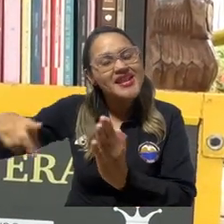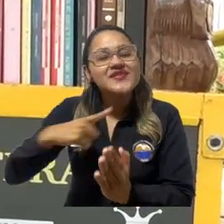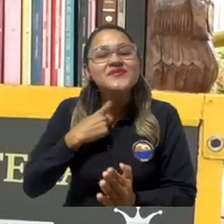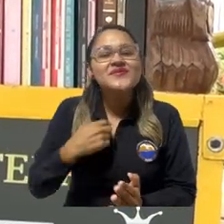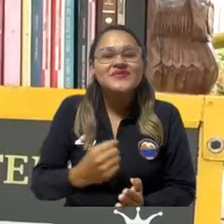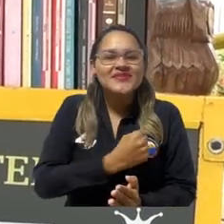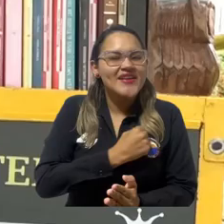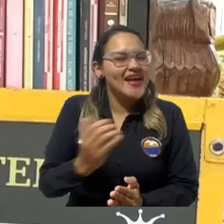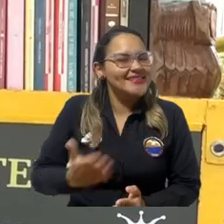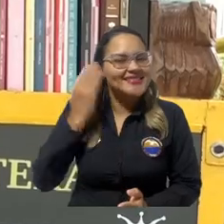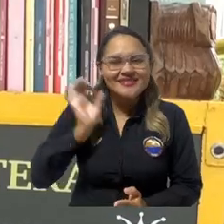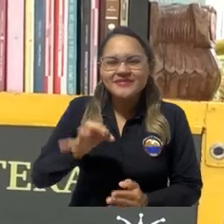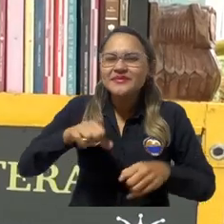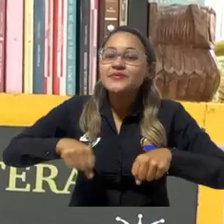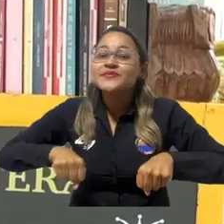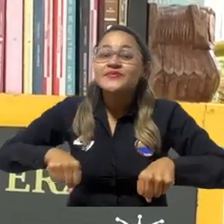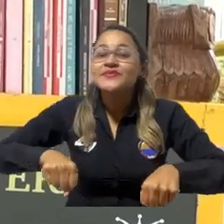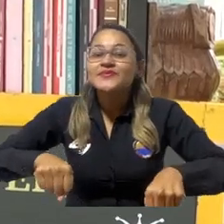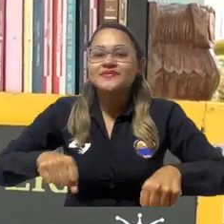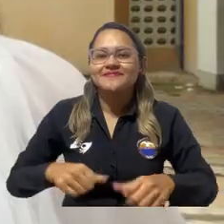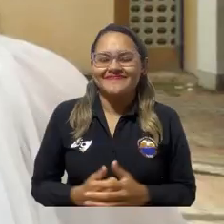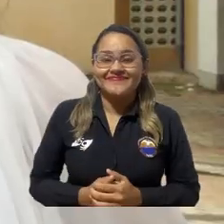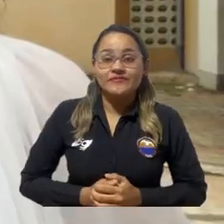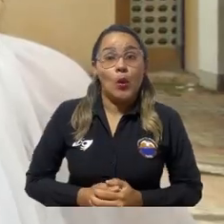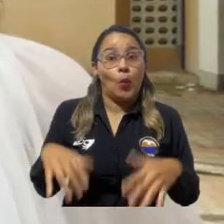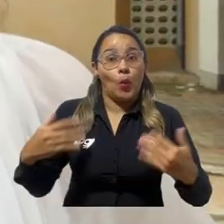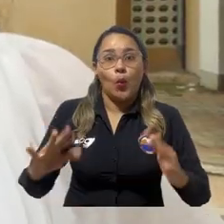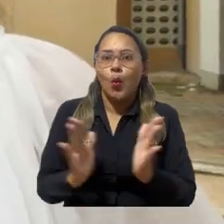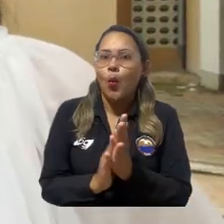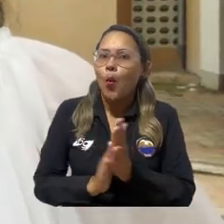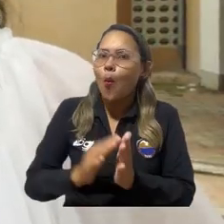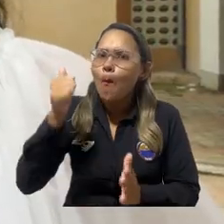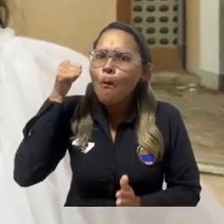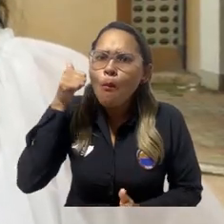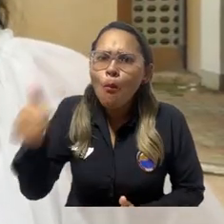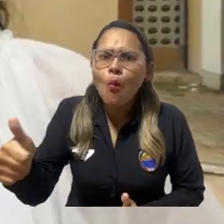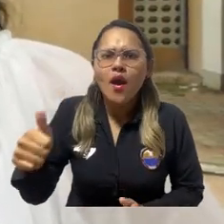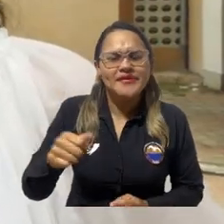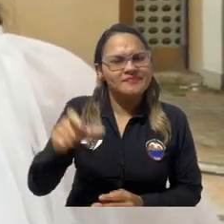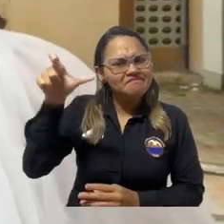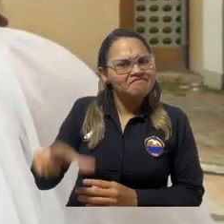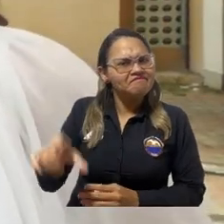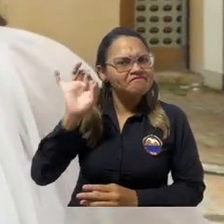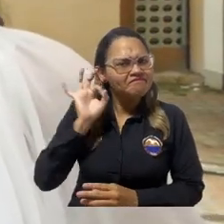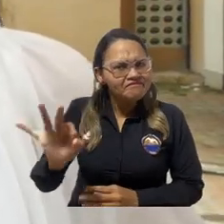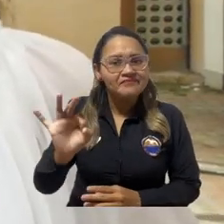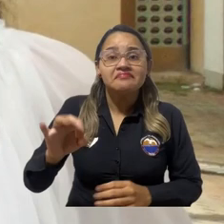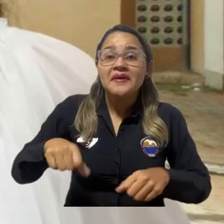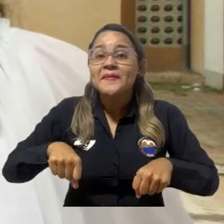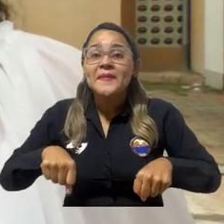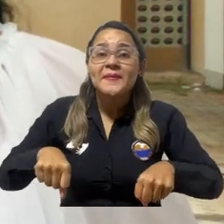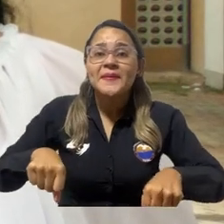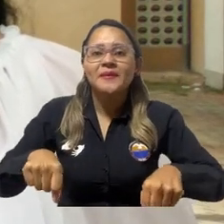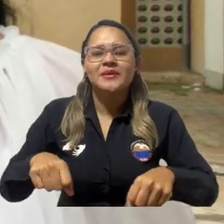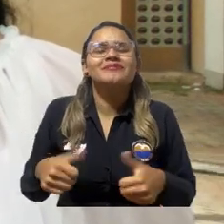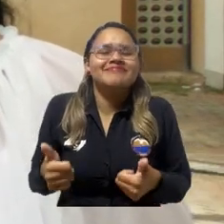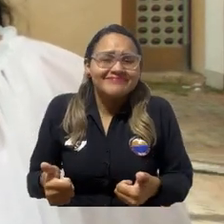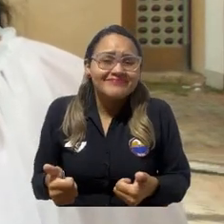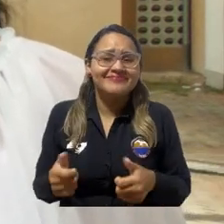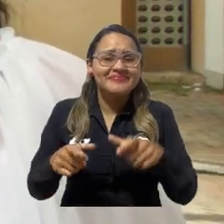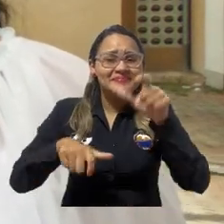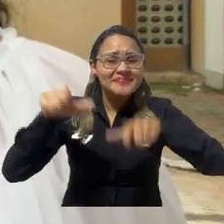que respire va a seguir carreteando. Me gustó bastante y lo recomiendo bastante porque, o sea, es algo para las